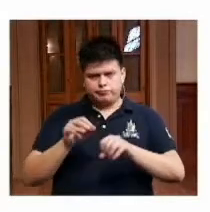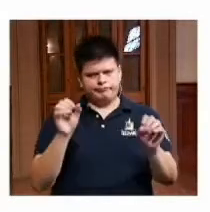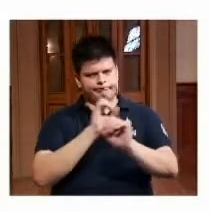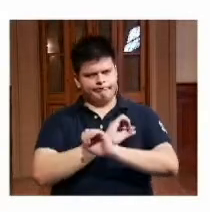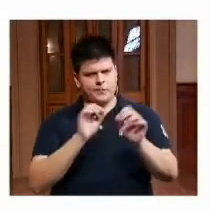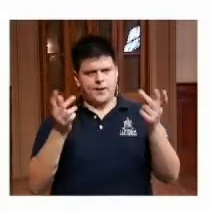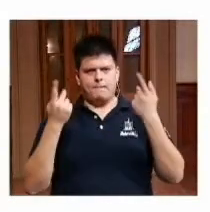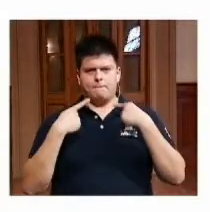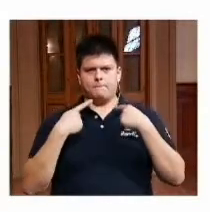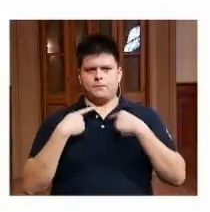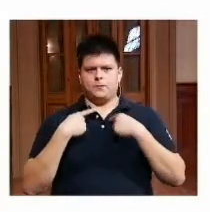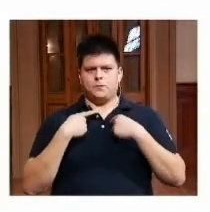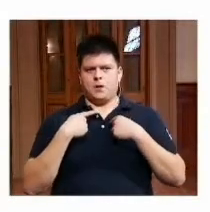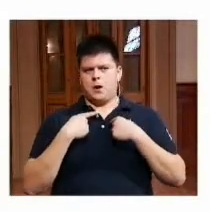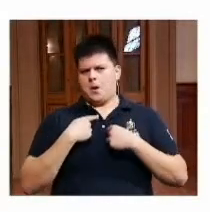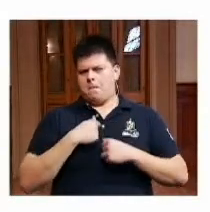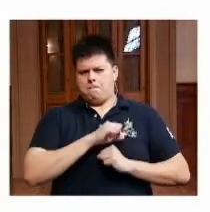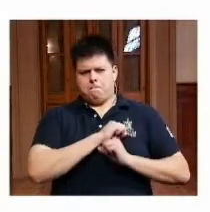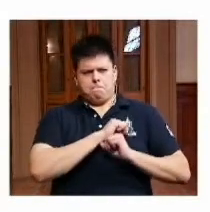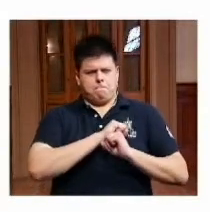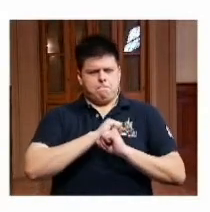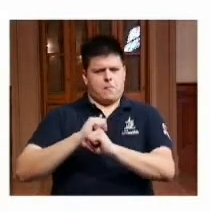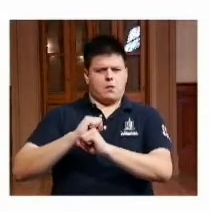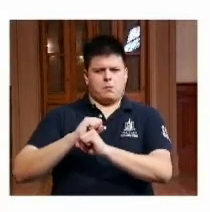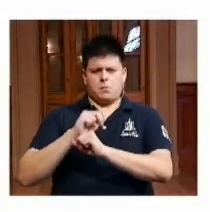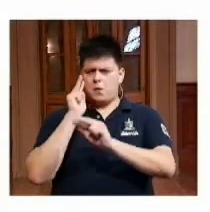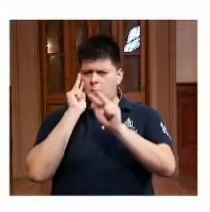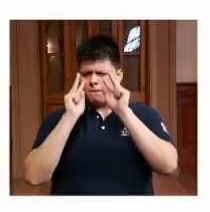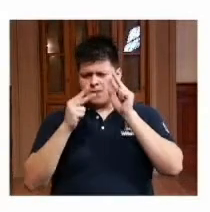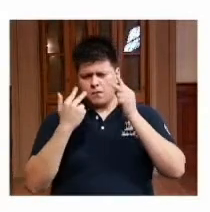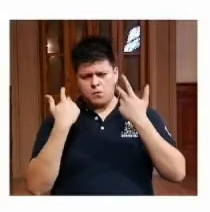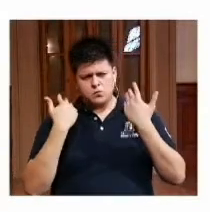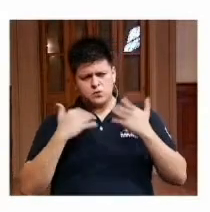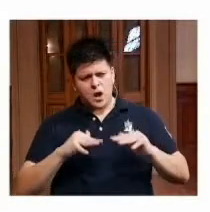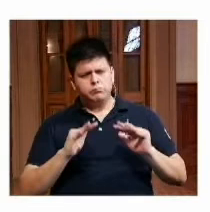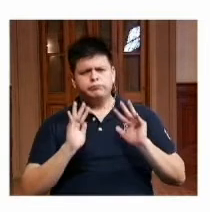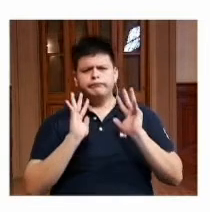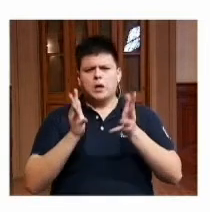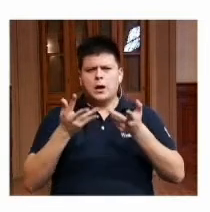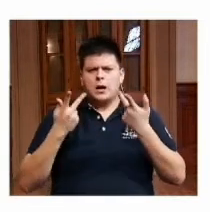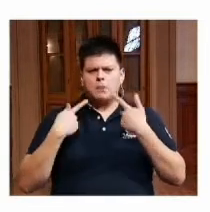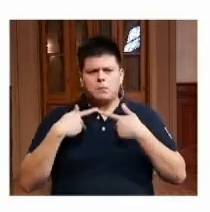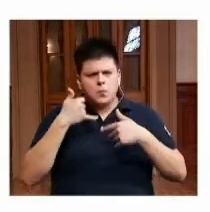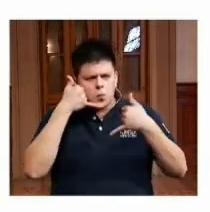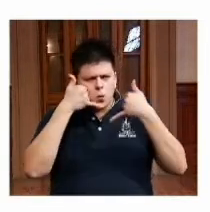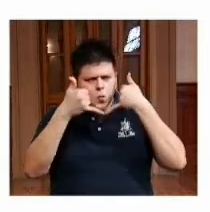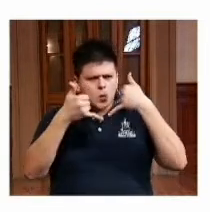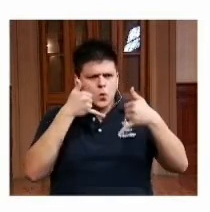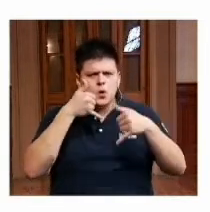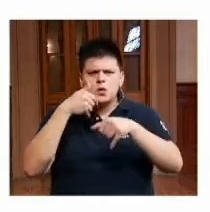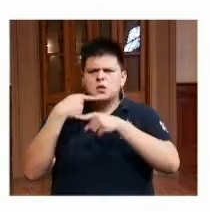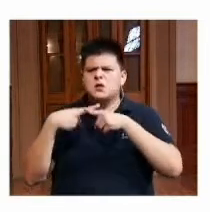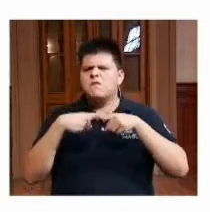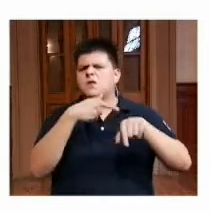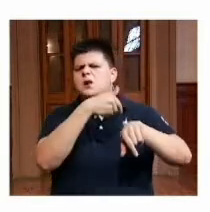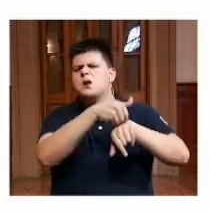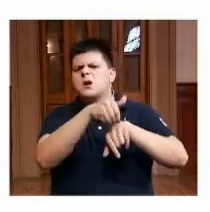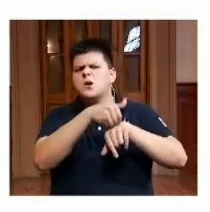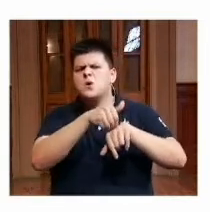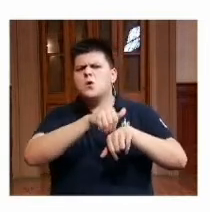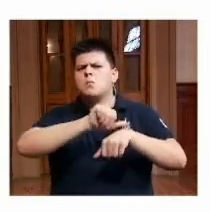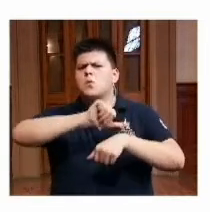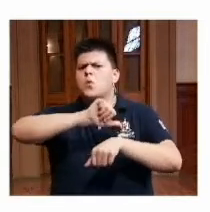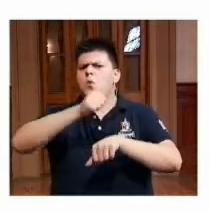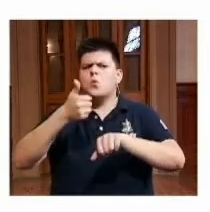perversa que ya hemos detectado algunos teléfonos que son de otros estados del país